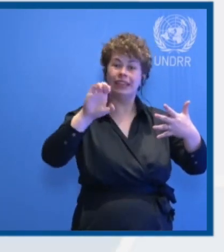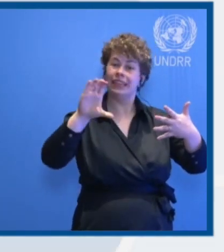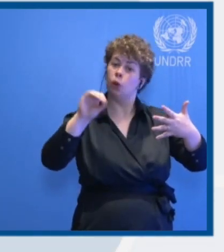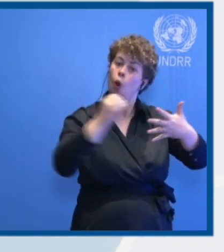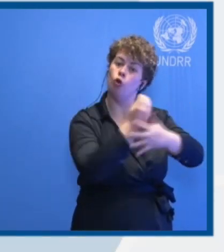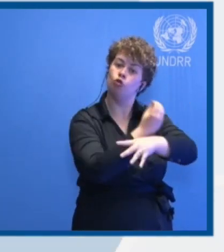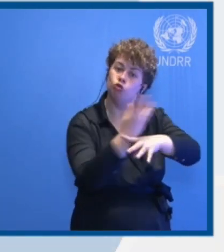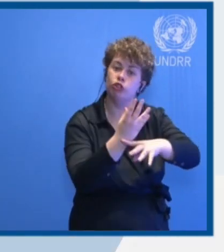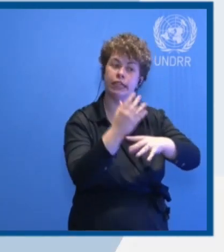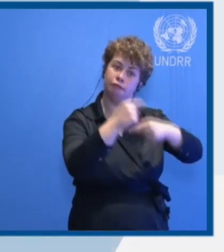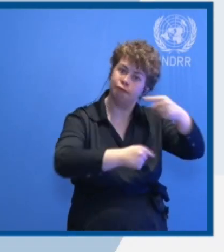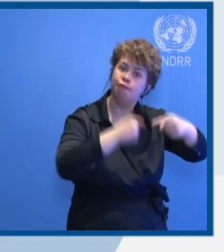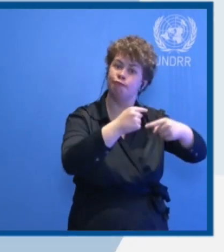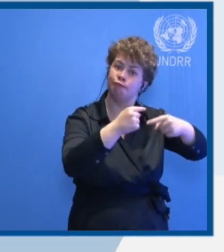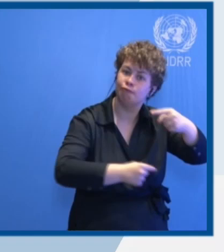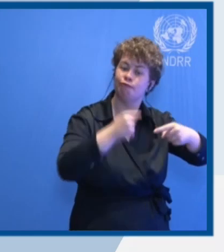evitar el greenwashing.